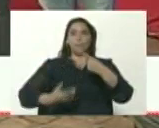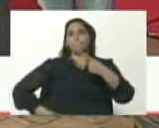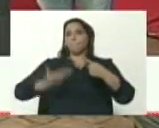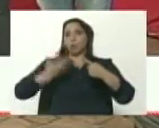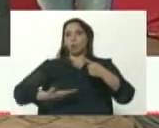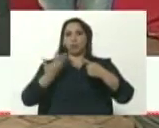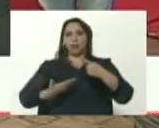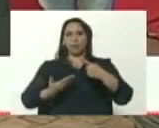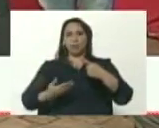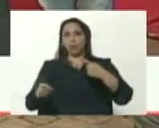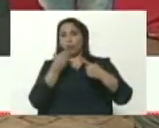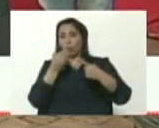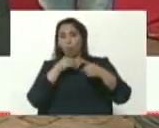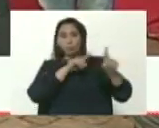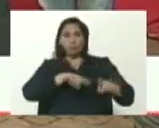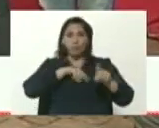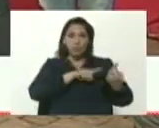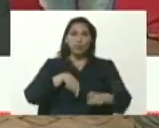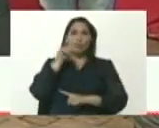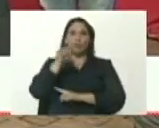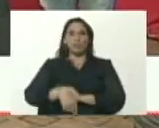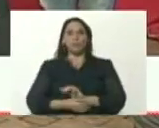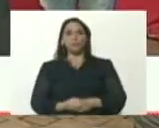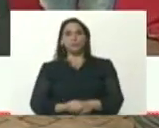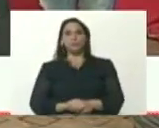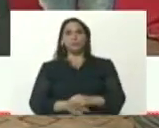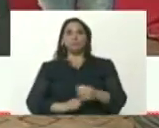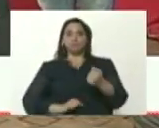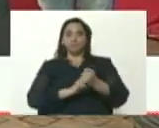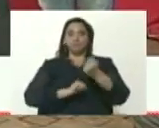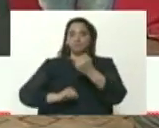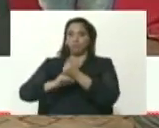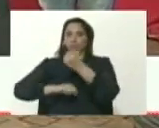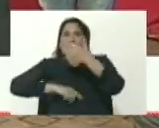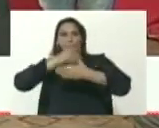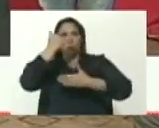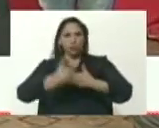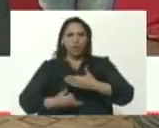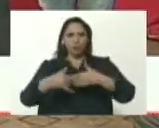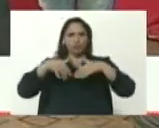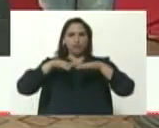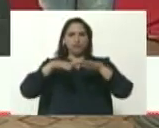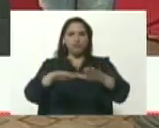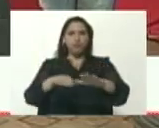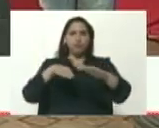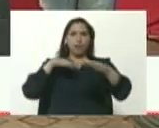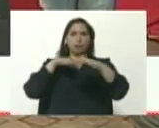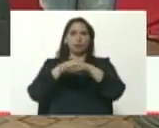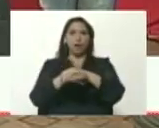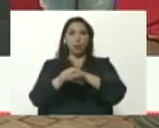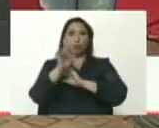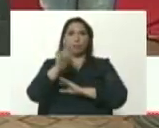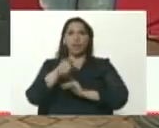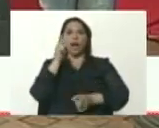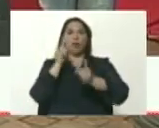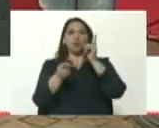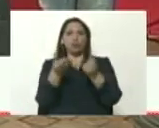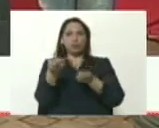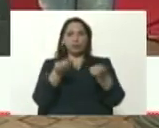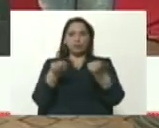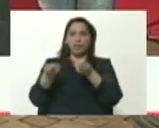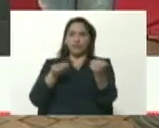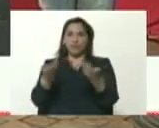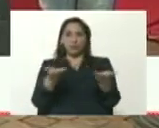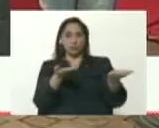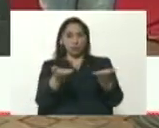área agroalimentaria, pero también estamos impulsando proyectos textiles de calzado y algunos servicios dentro de la